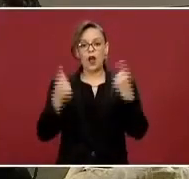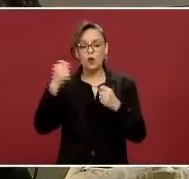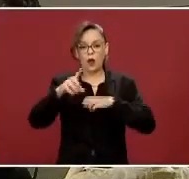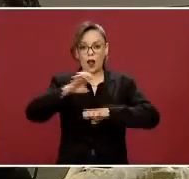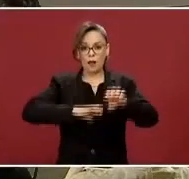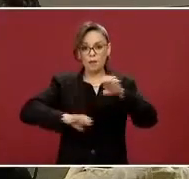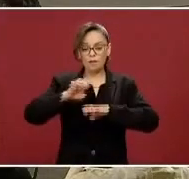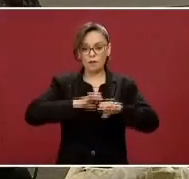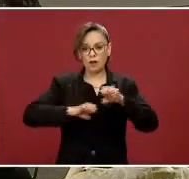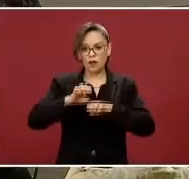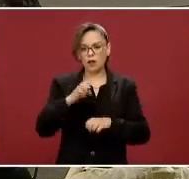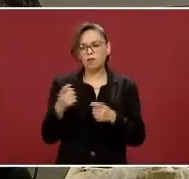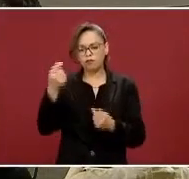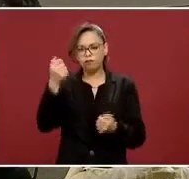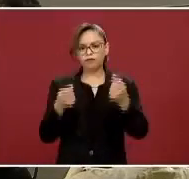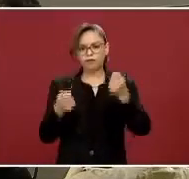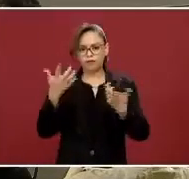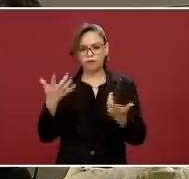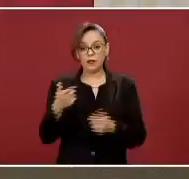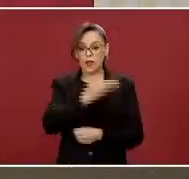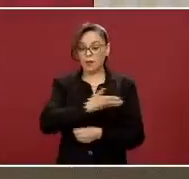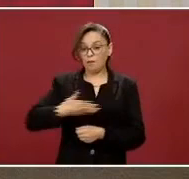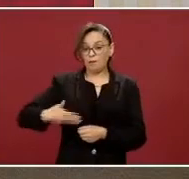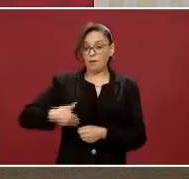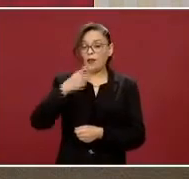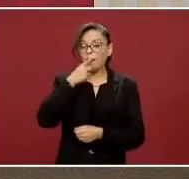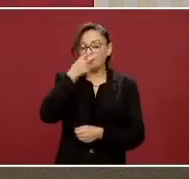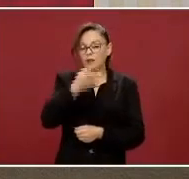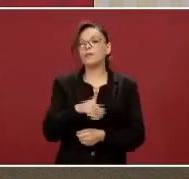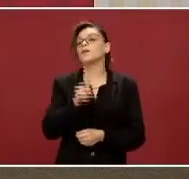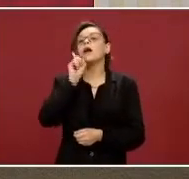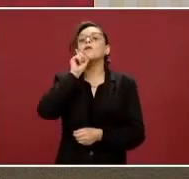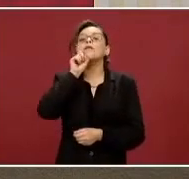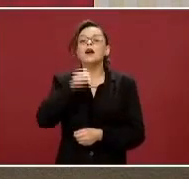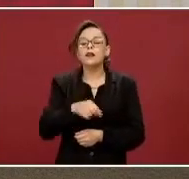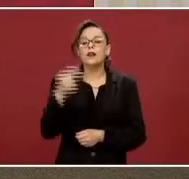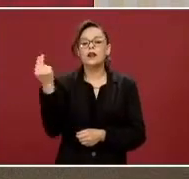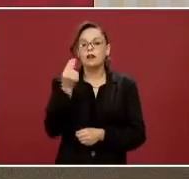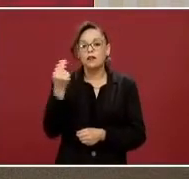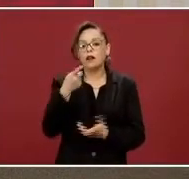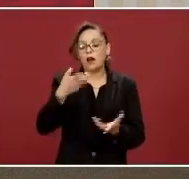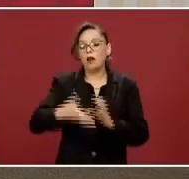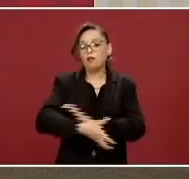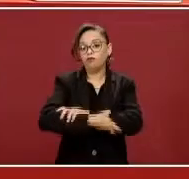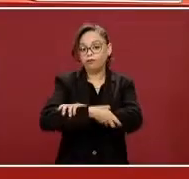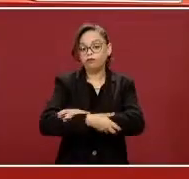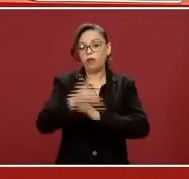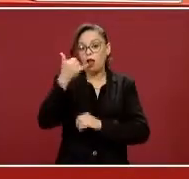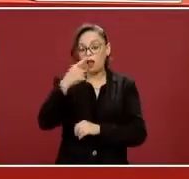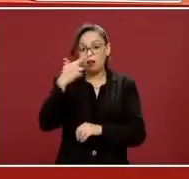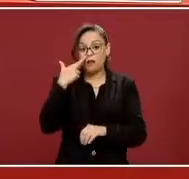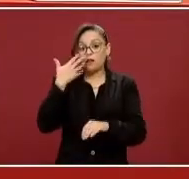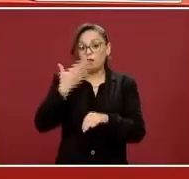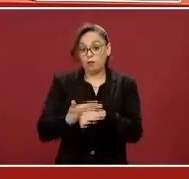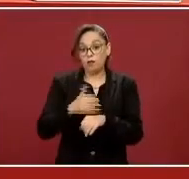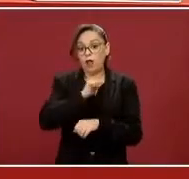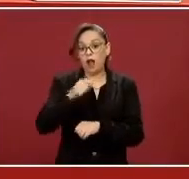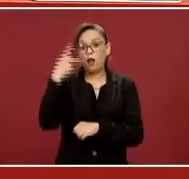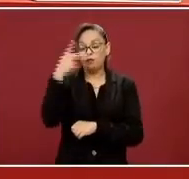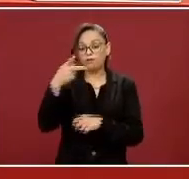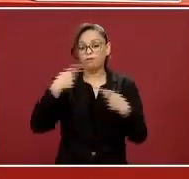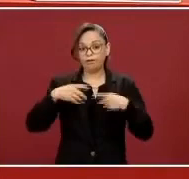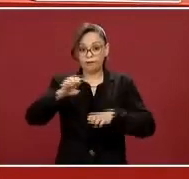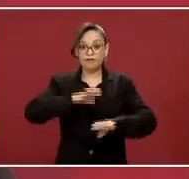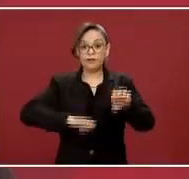El presidente hablaba esta mañana del sentido de solidaridad y responsabilidad del sector empresarial y lo hemos visto que ha